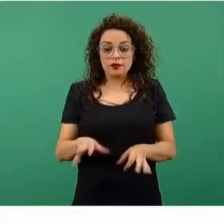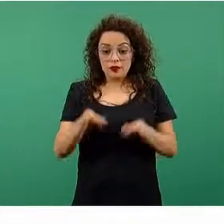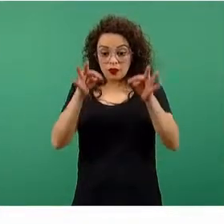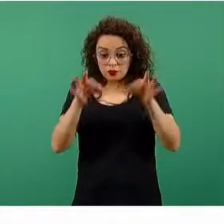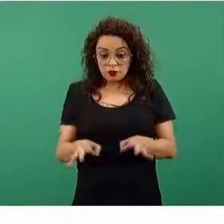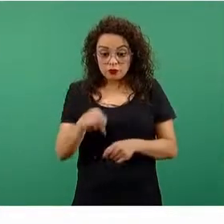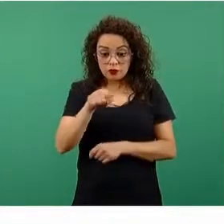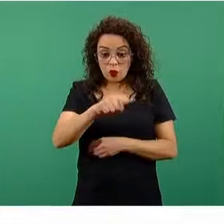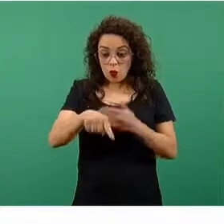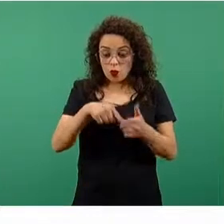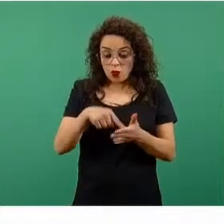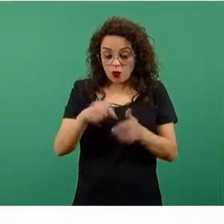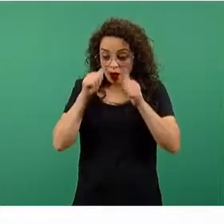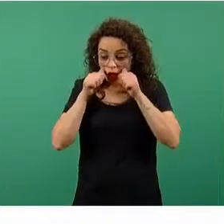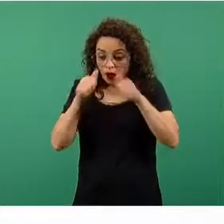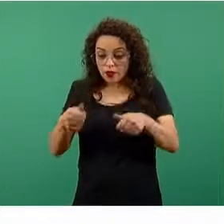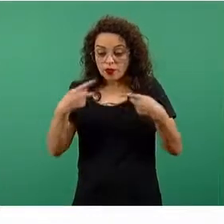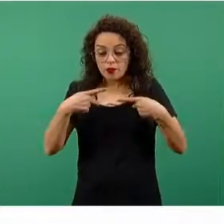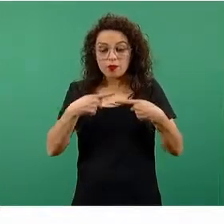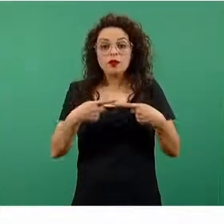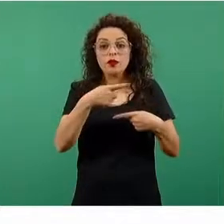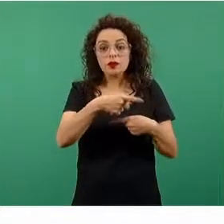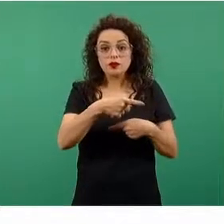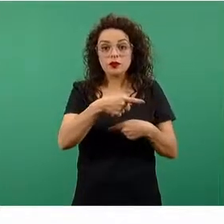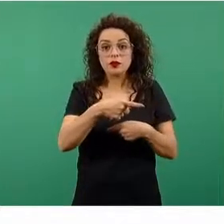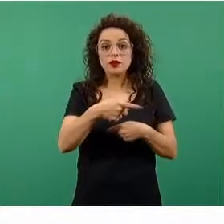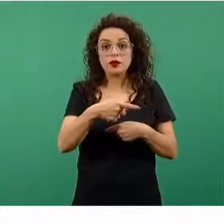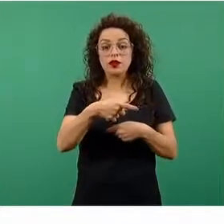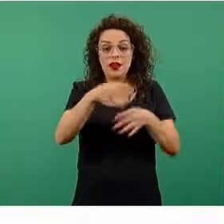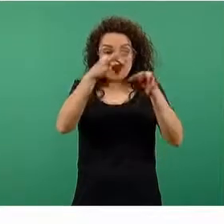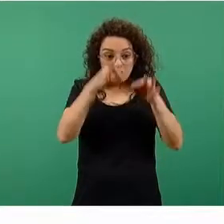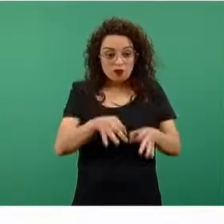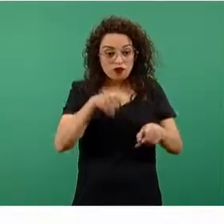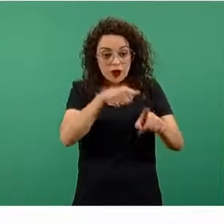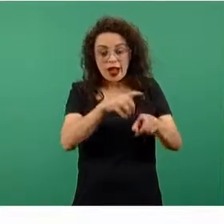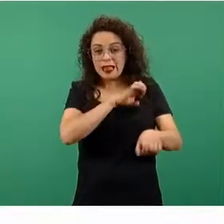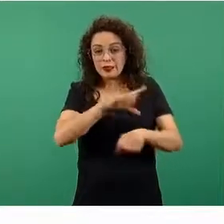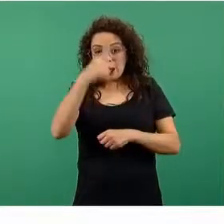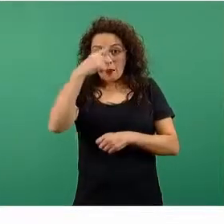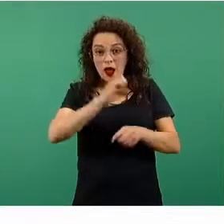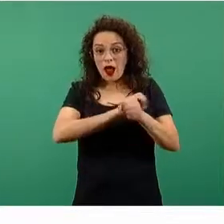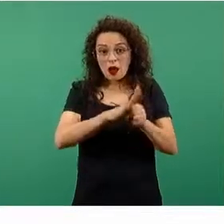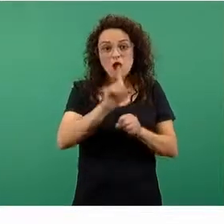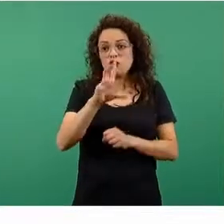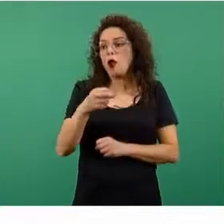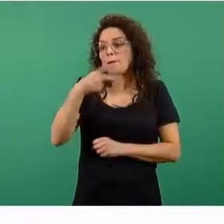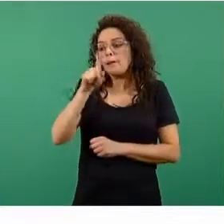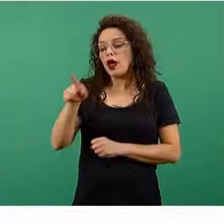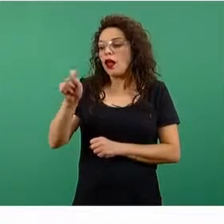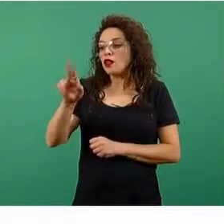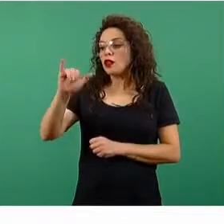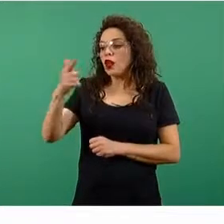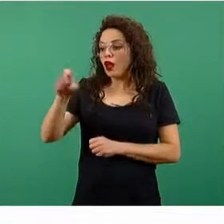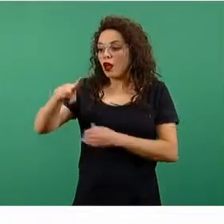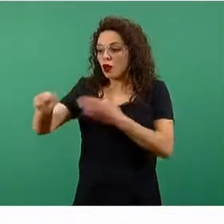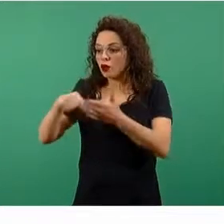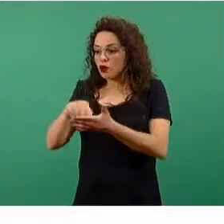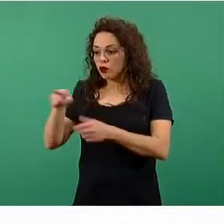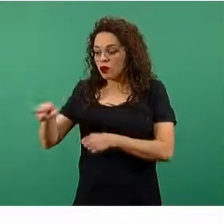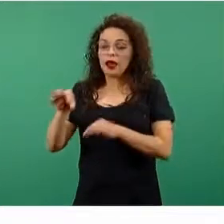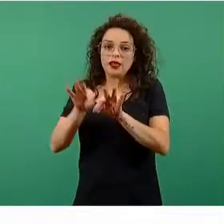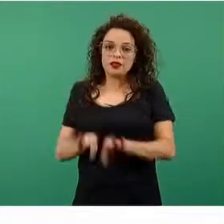designadas COVID, pero están atendiendo a personas con COVID. Los puntos de triage son un elemento de gran importancia, porque